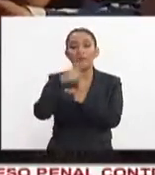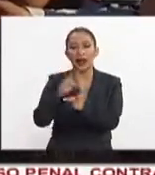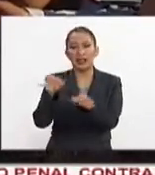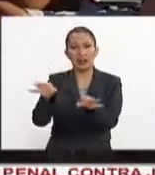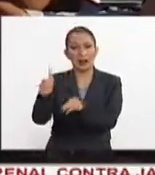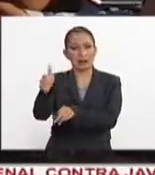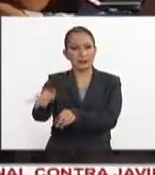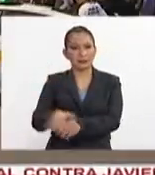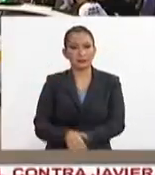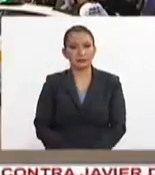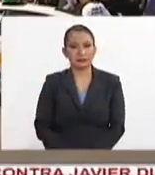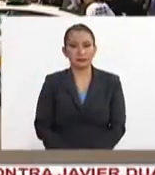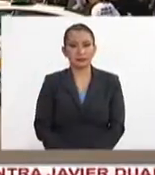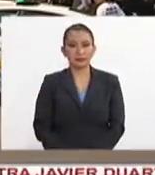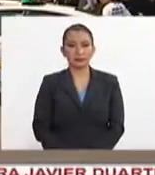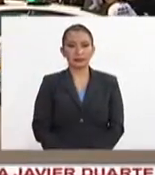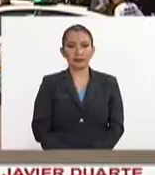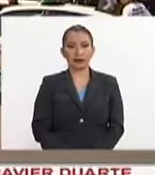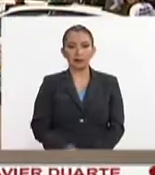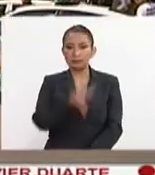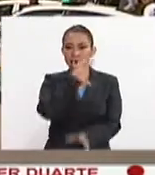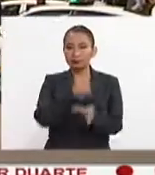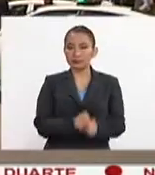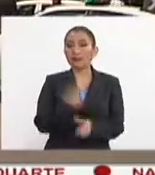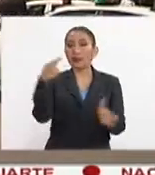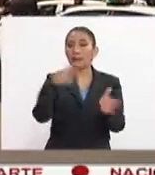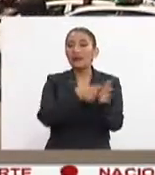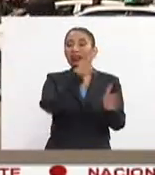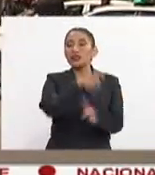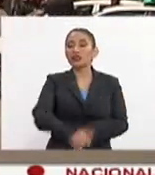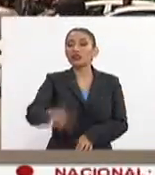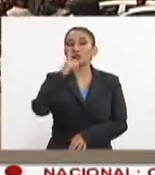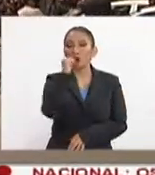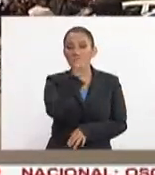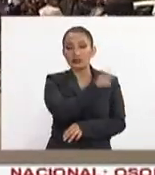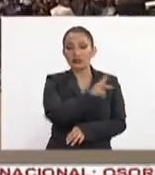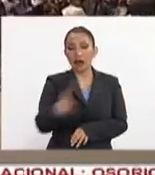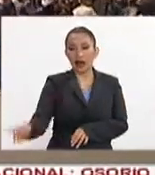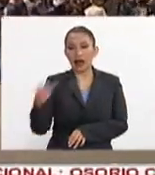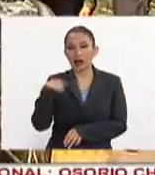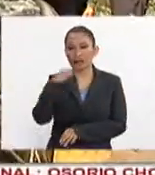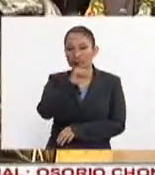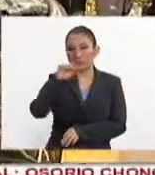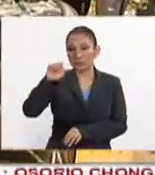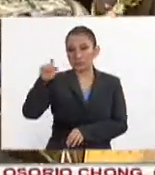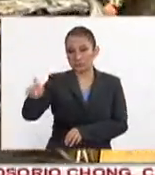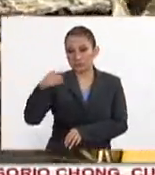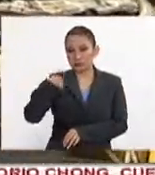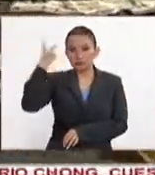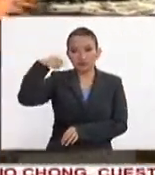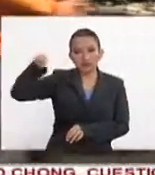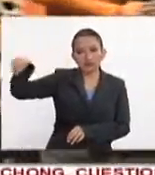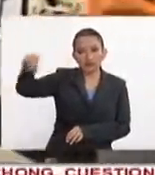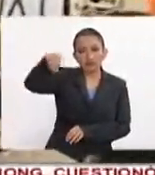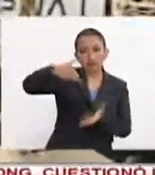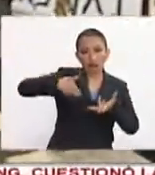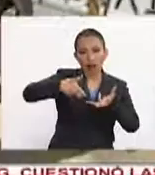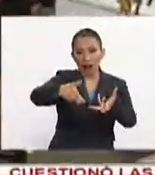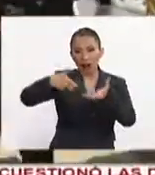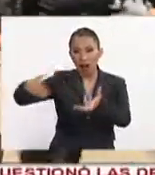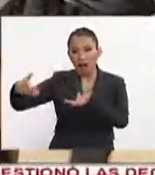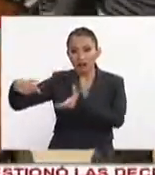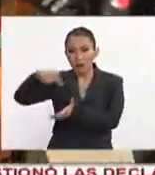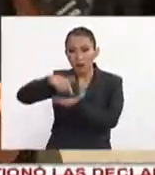operar así. En total fueron 1.200 elementos de seguridad pública quienes recorrieron las calles